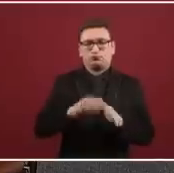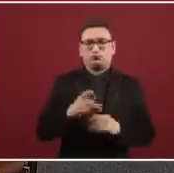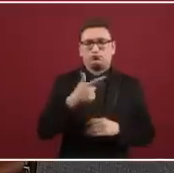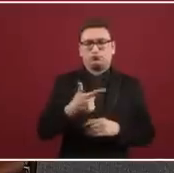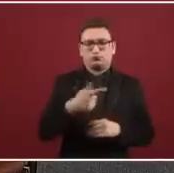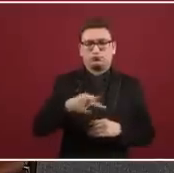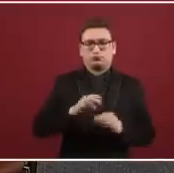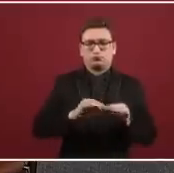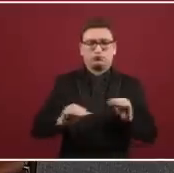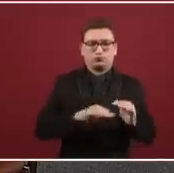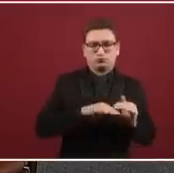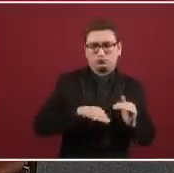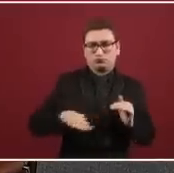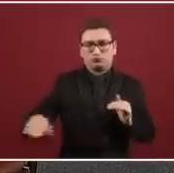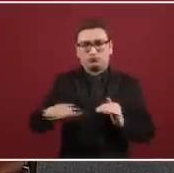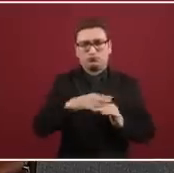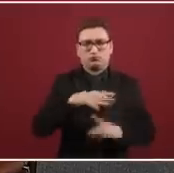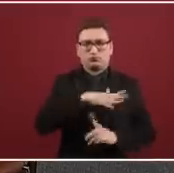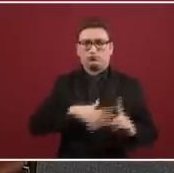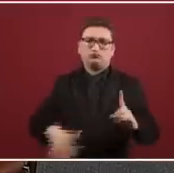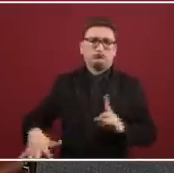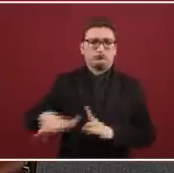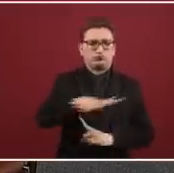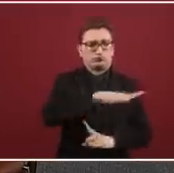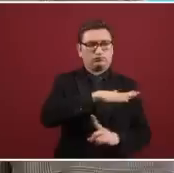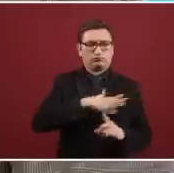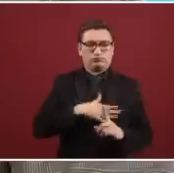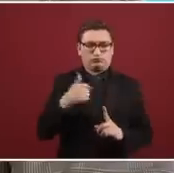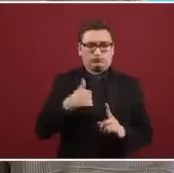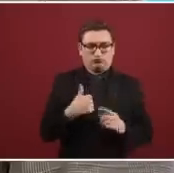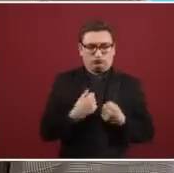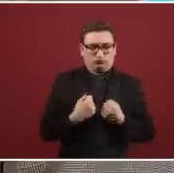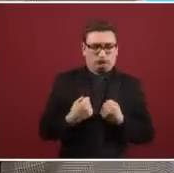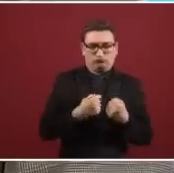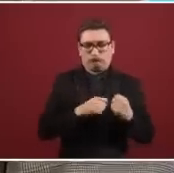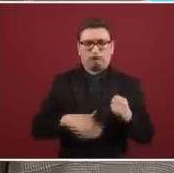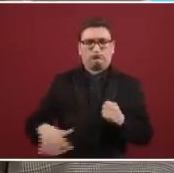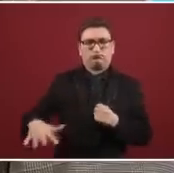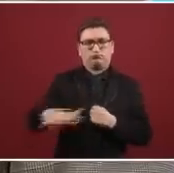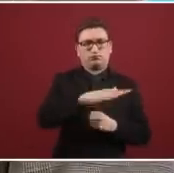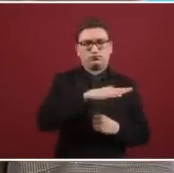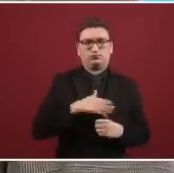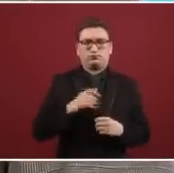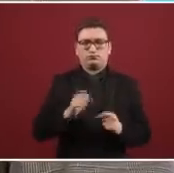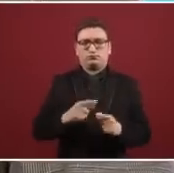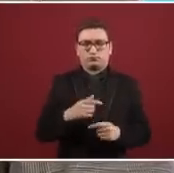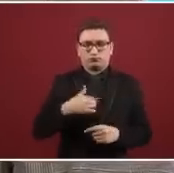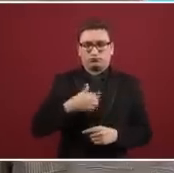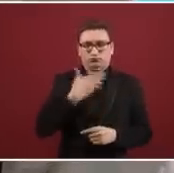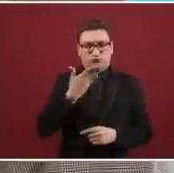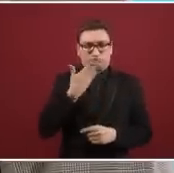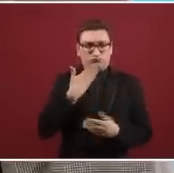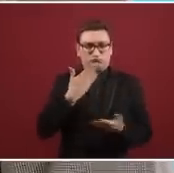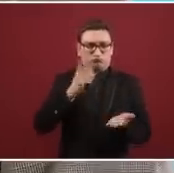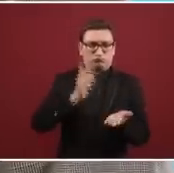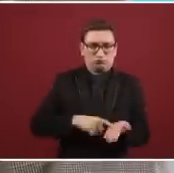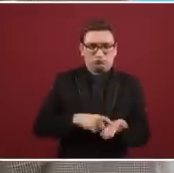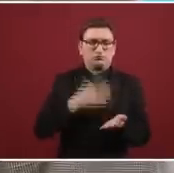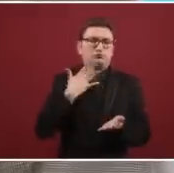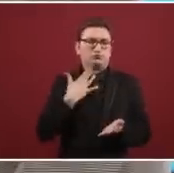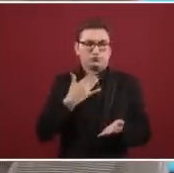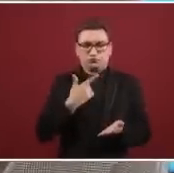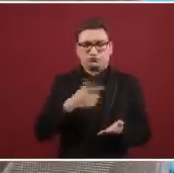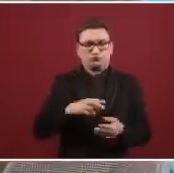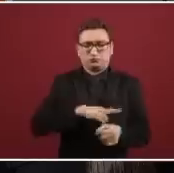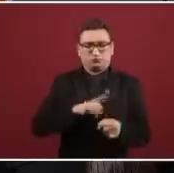pongo 7 kilómetros a la redonda de donde yo me esté moviendo. Siempre uso gasolina regular, le pongo gasolina